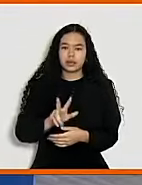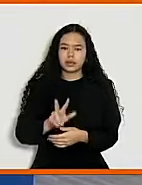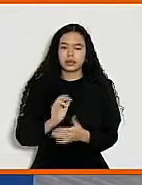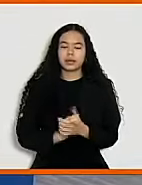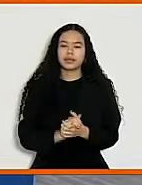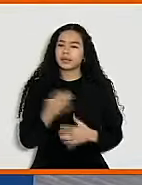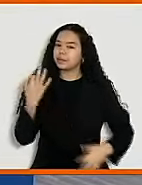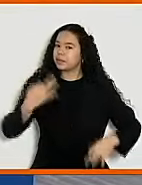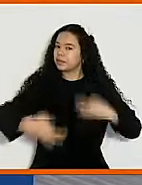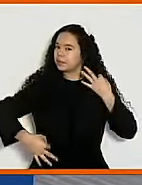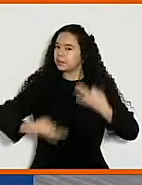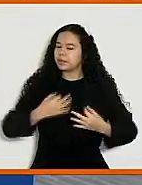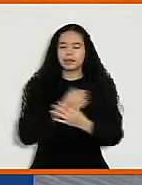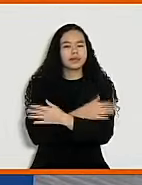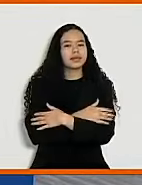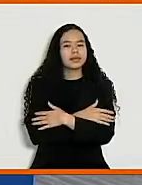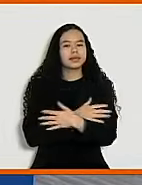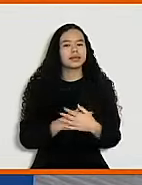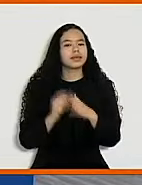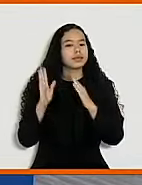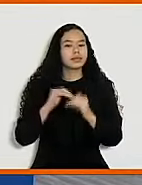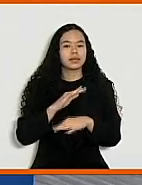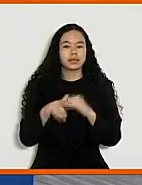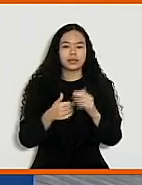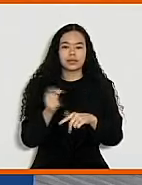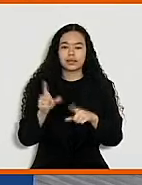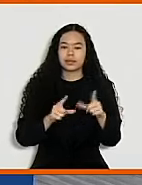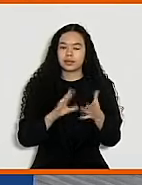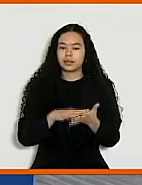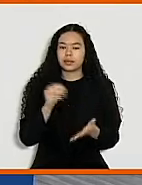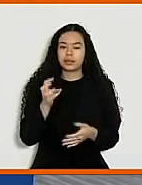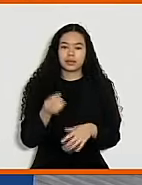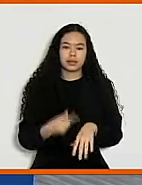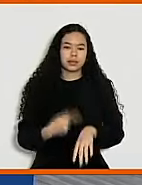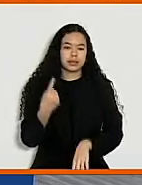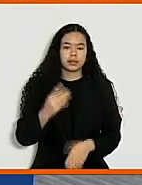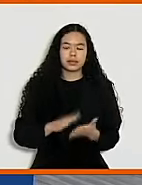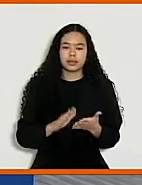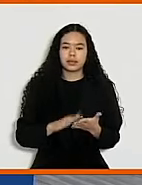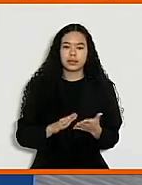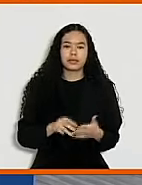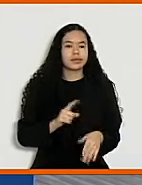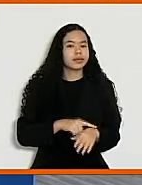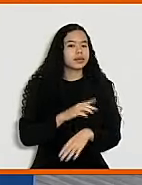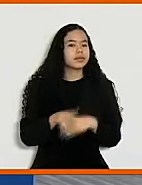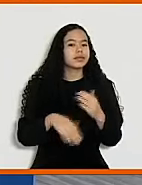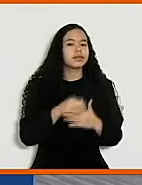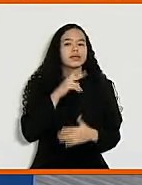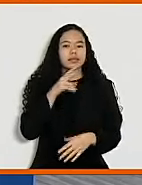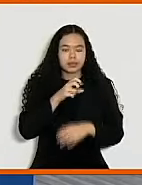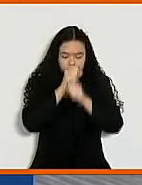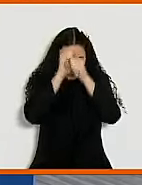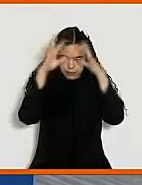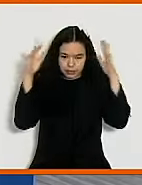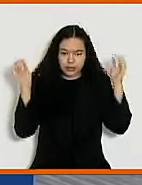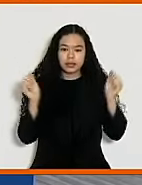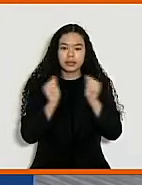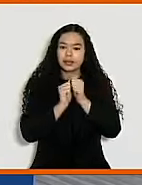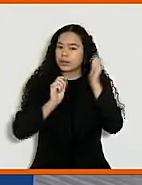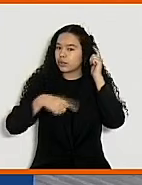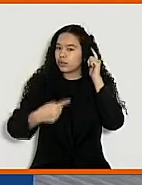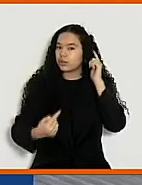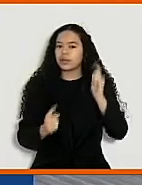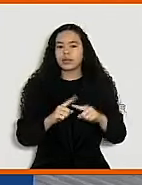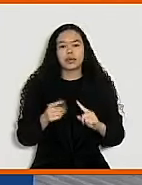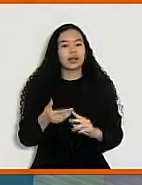893. Muchas felicidades. Espero que estés listo para multiplicar 60 veces tu inversión porque vamos a hacer de tus sueños una realidad junto a Diaria. Pero